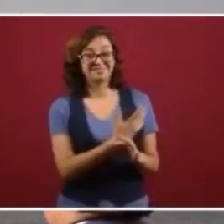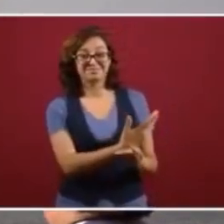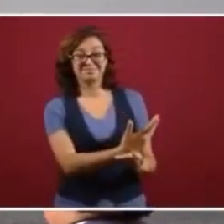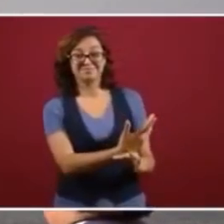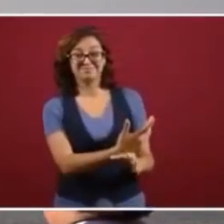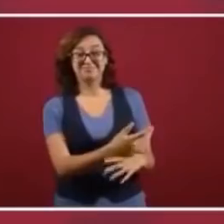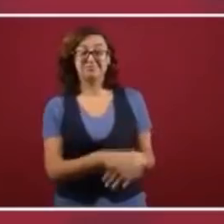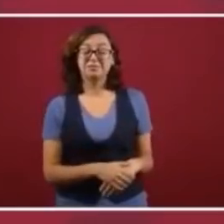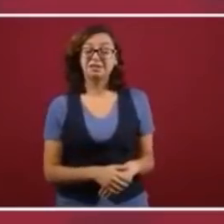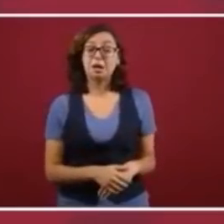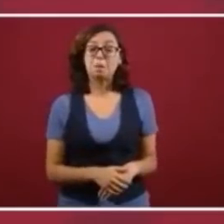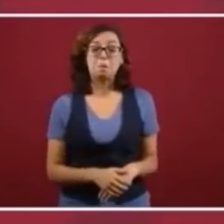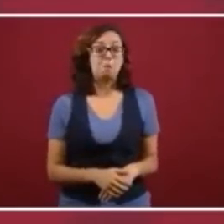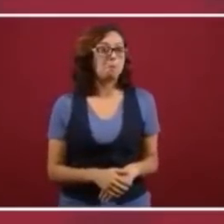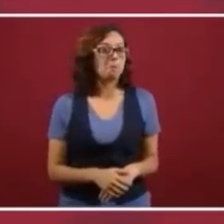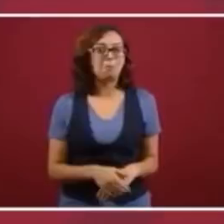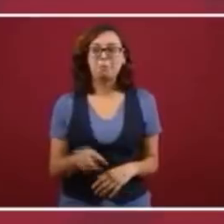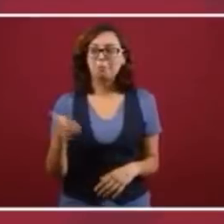Pues no se olvidó,